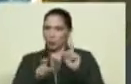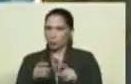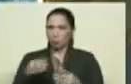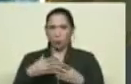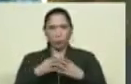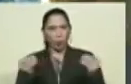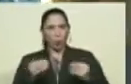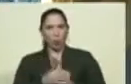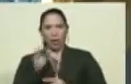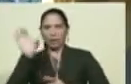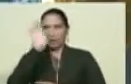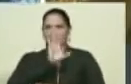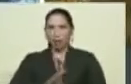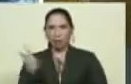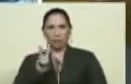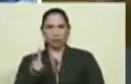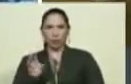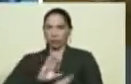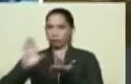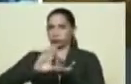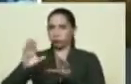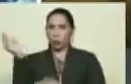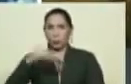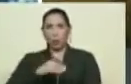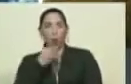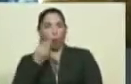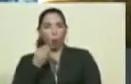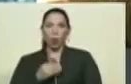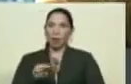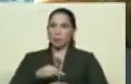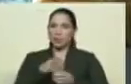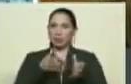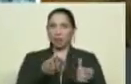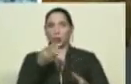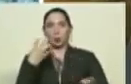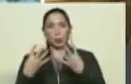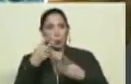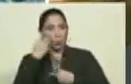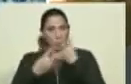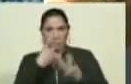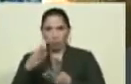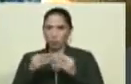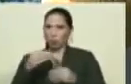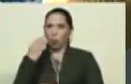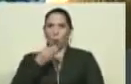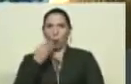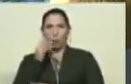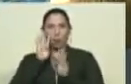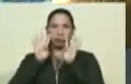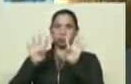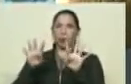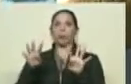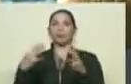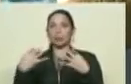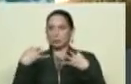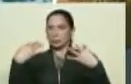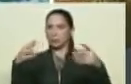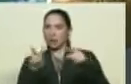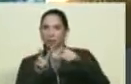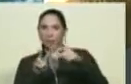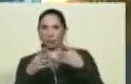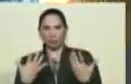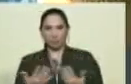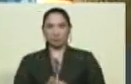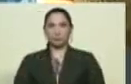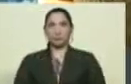Estado venezolano están dando créditos a los más jóvenes. El Ministerio del Turismo se suma también a ellos, esos jóvenes que nos están viendo a través de las pantallas de Venezolana de Televisión.